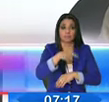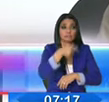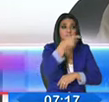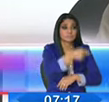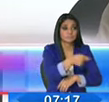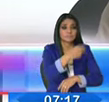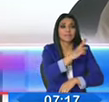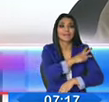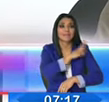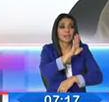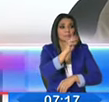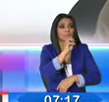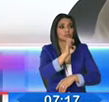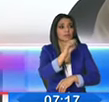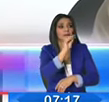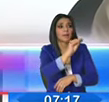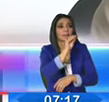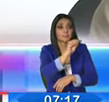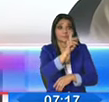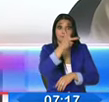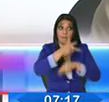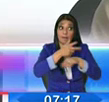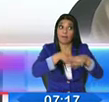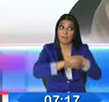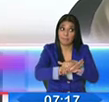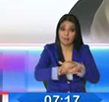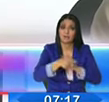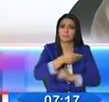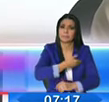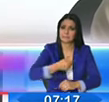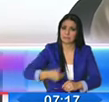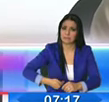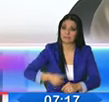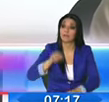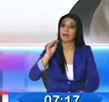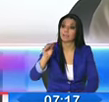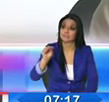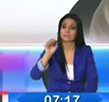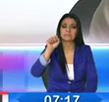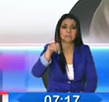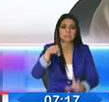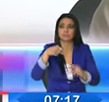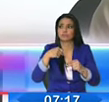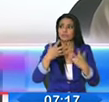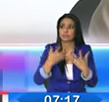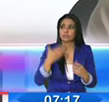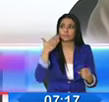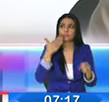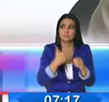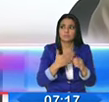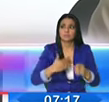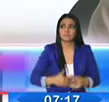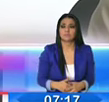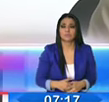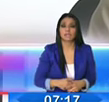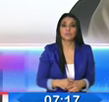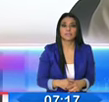que hay esa cámara y el presidente que había indicado reciente córnea